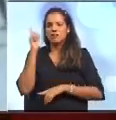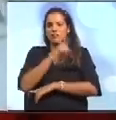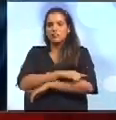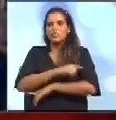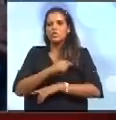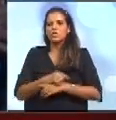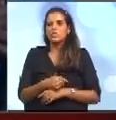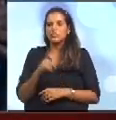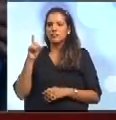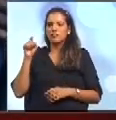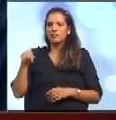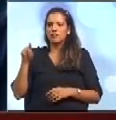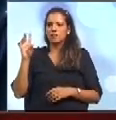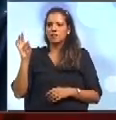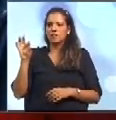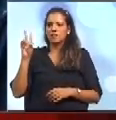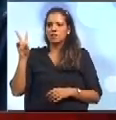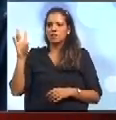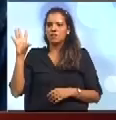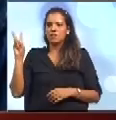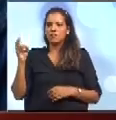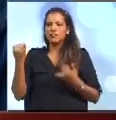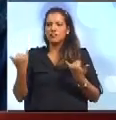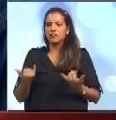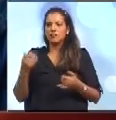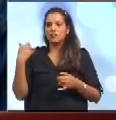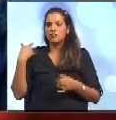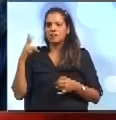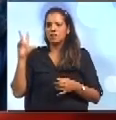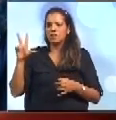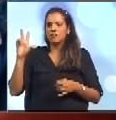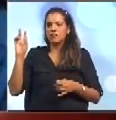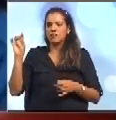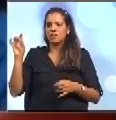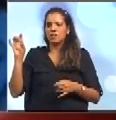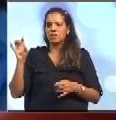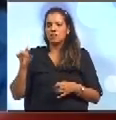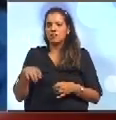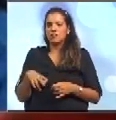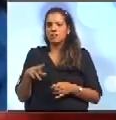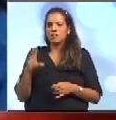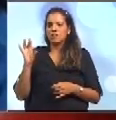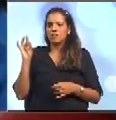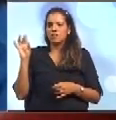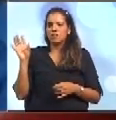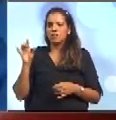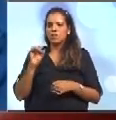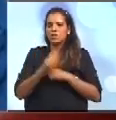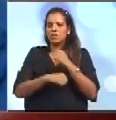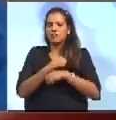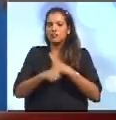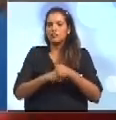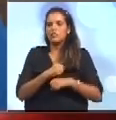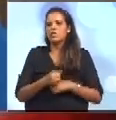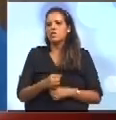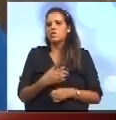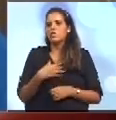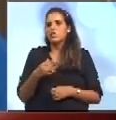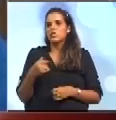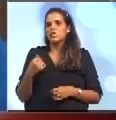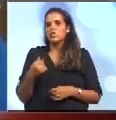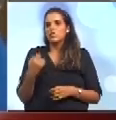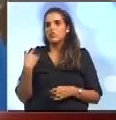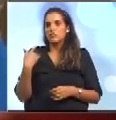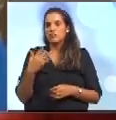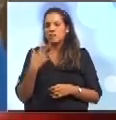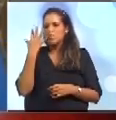de 1927, hoy a sus 88 años de edad, cuenta como el andarele surge espontáneamente en una de